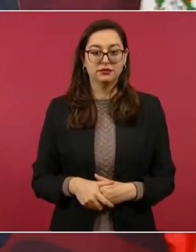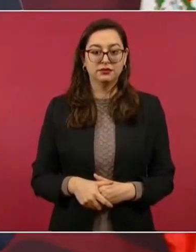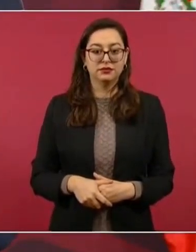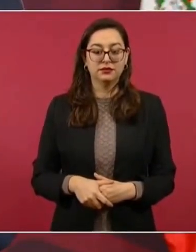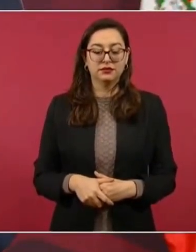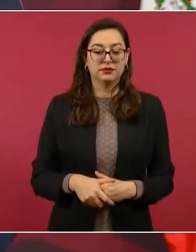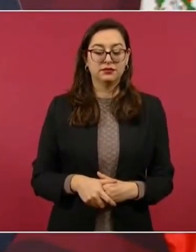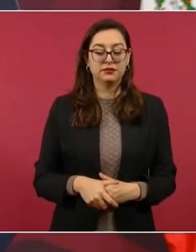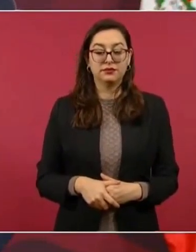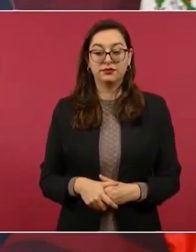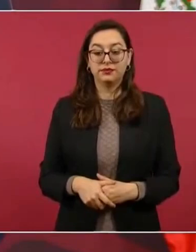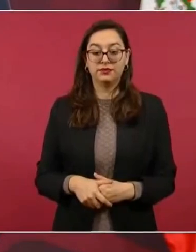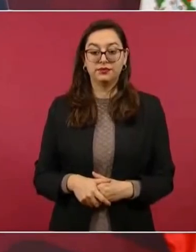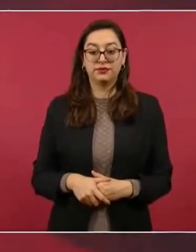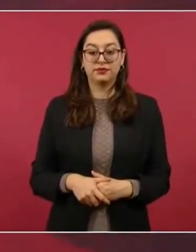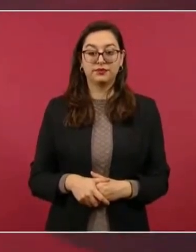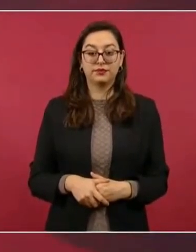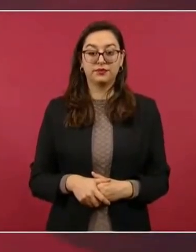Y